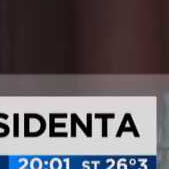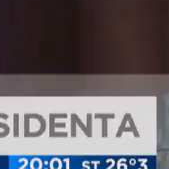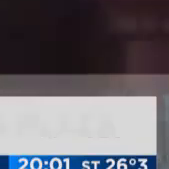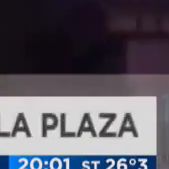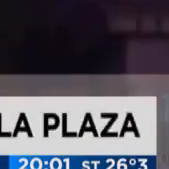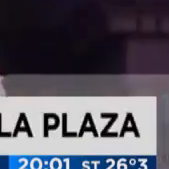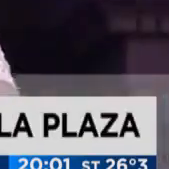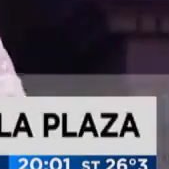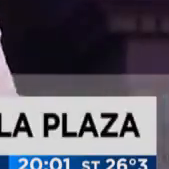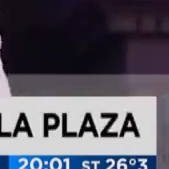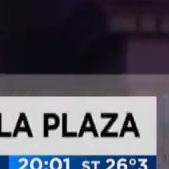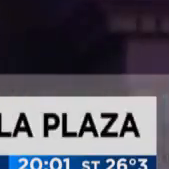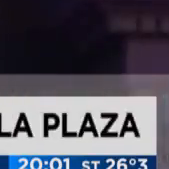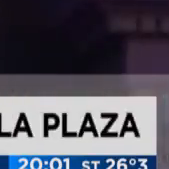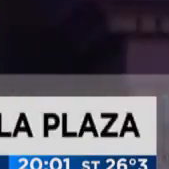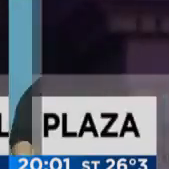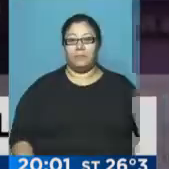Muchas gracias.